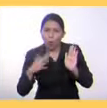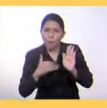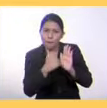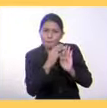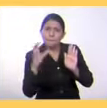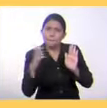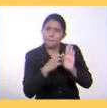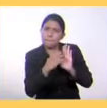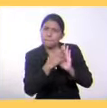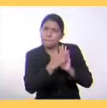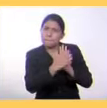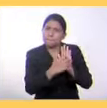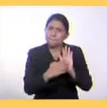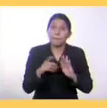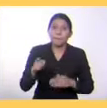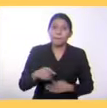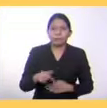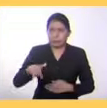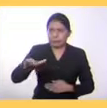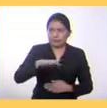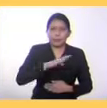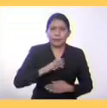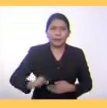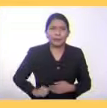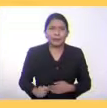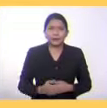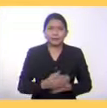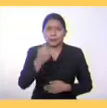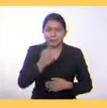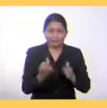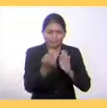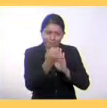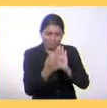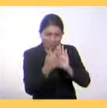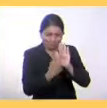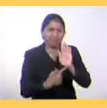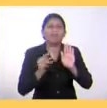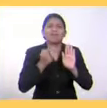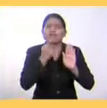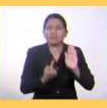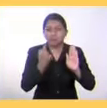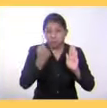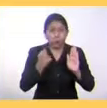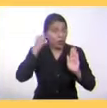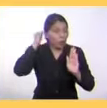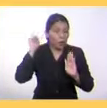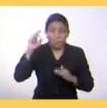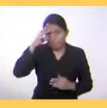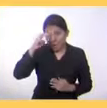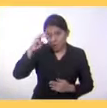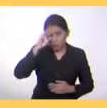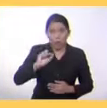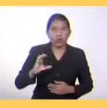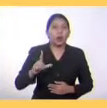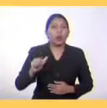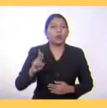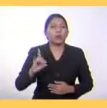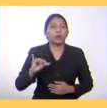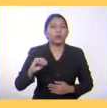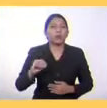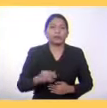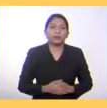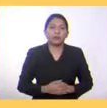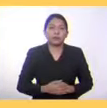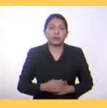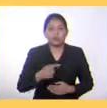territorio nacional. El diseño y realización de la obra estuvo a cargo del artista mexicano Claudio Ceballos y de la